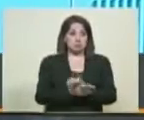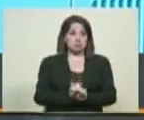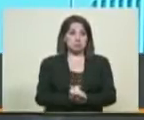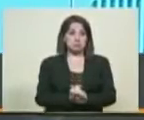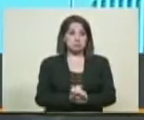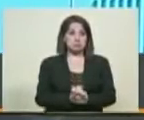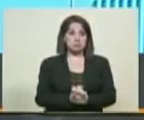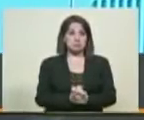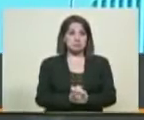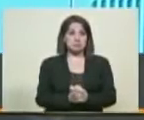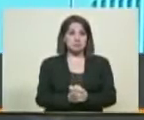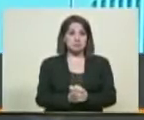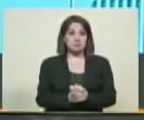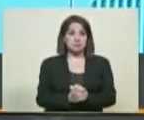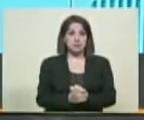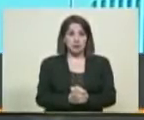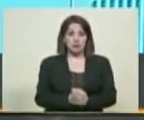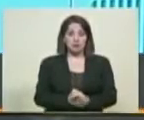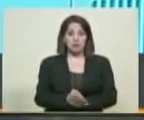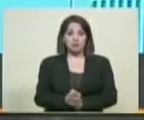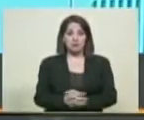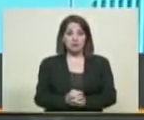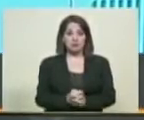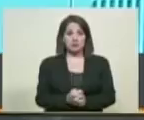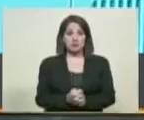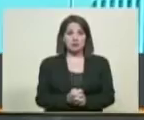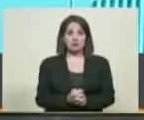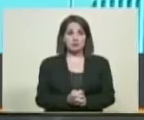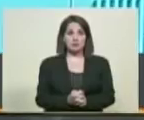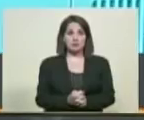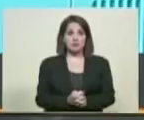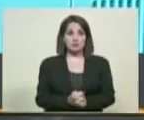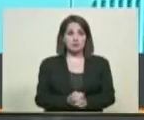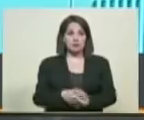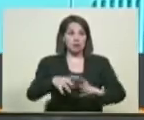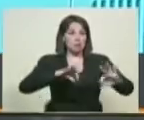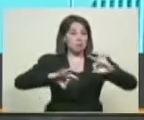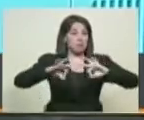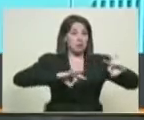Yo vengo, como ustedes saben, puliendo, preparando